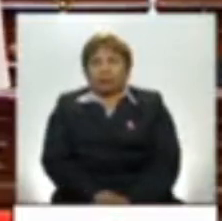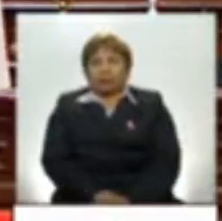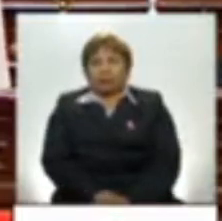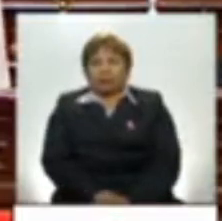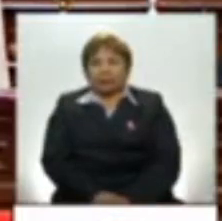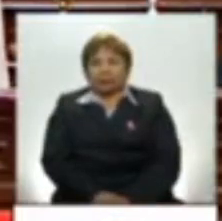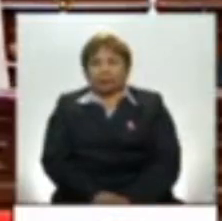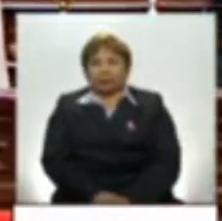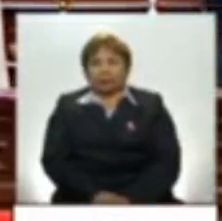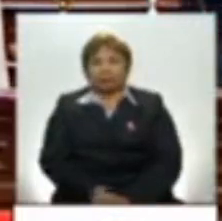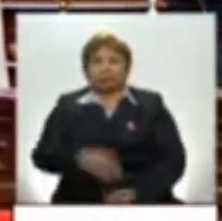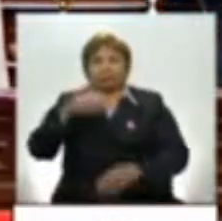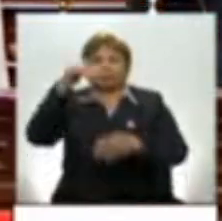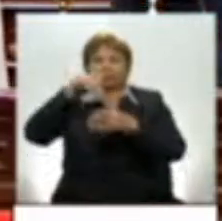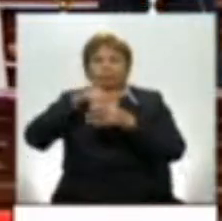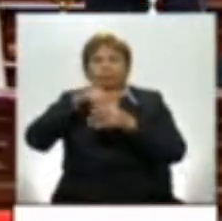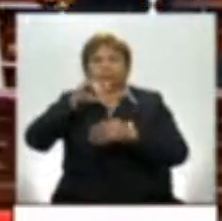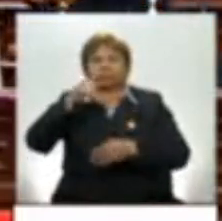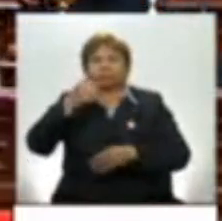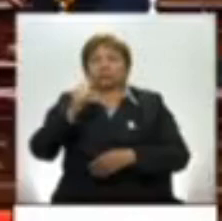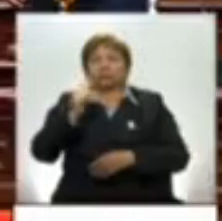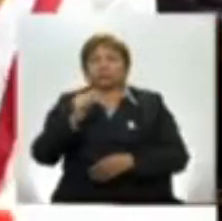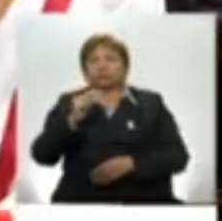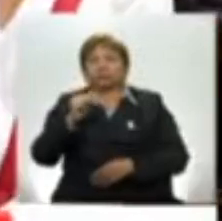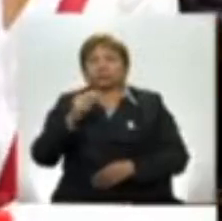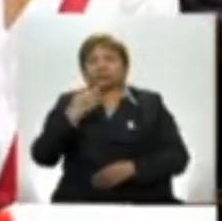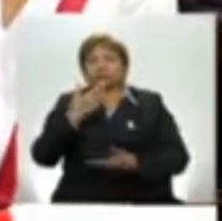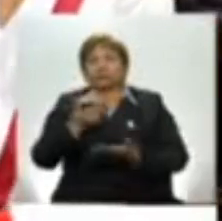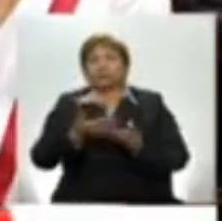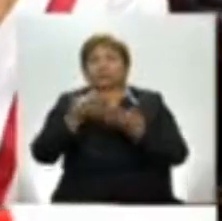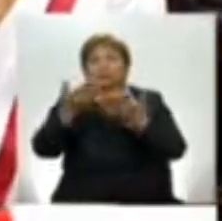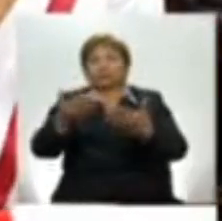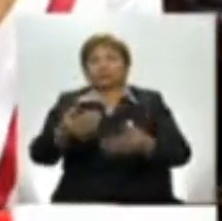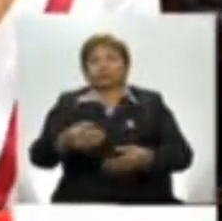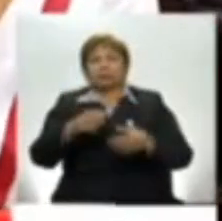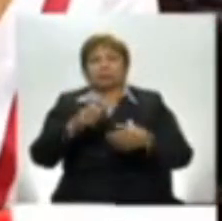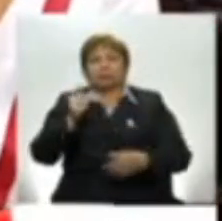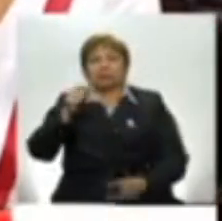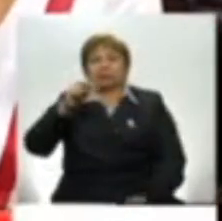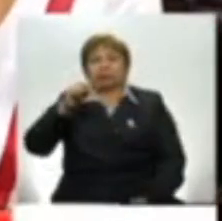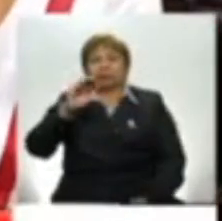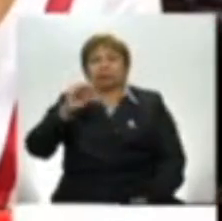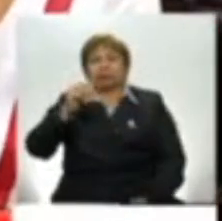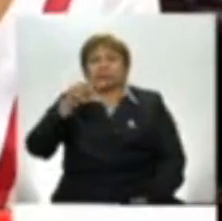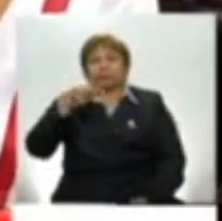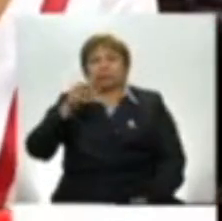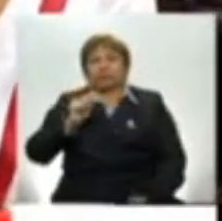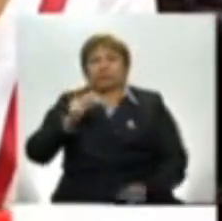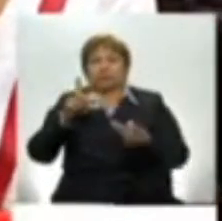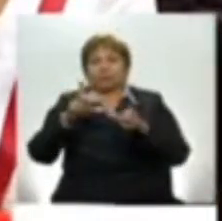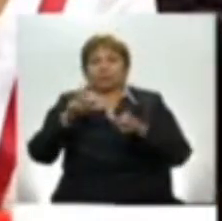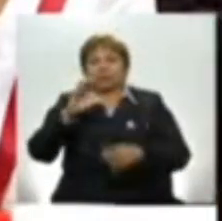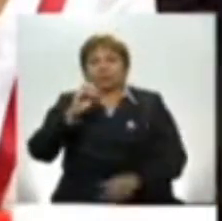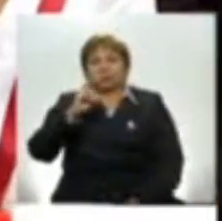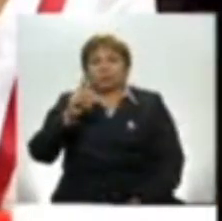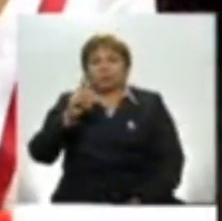Jurado Nacional de Elecciones, credencial otorgada a Jorge Luis Flores Ancachi, DNI